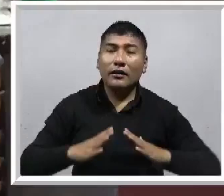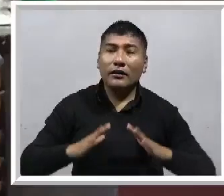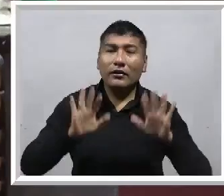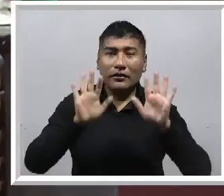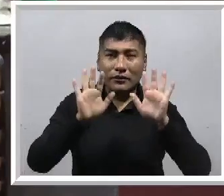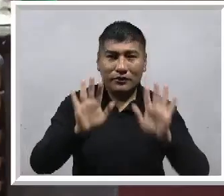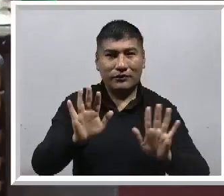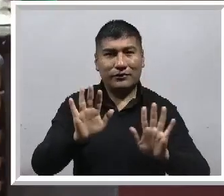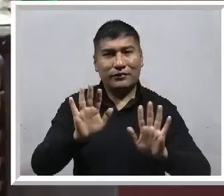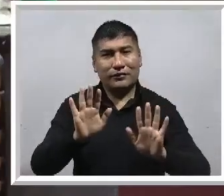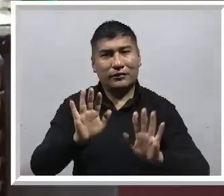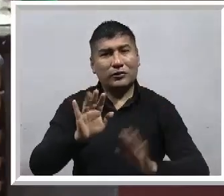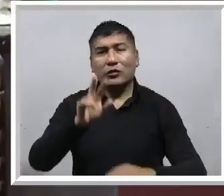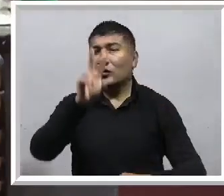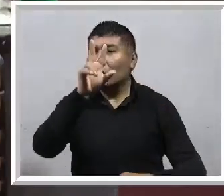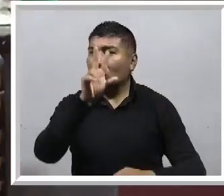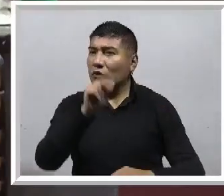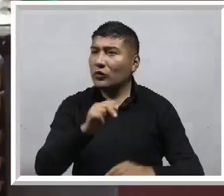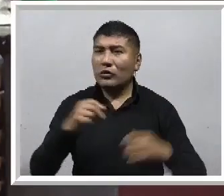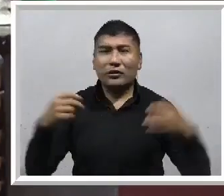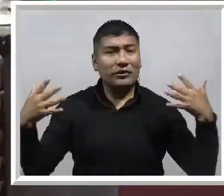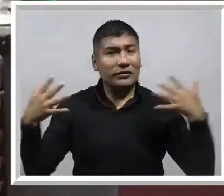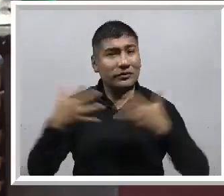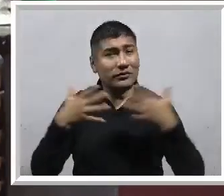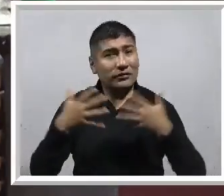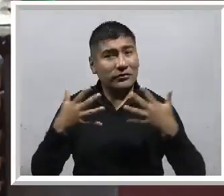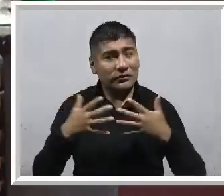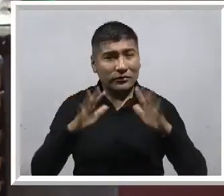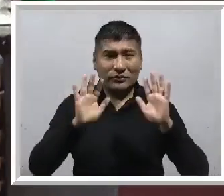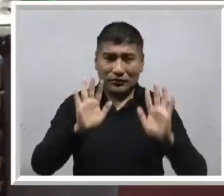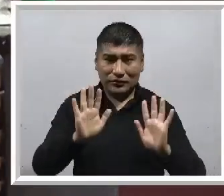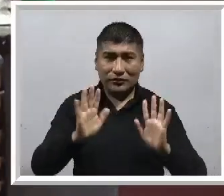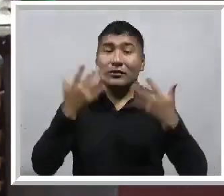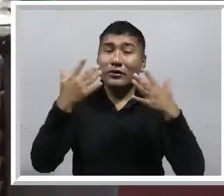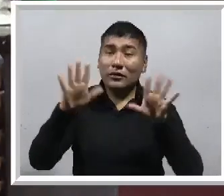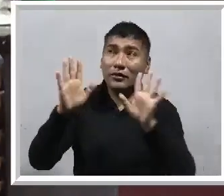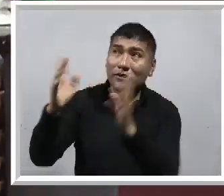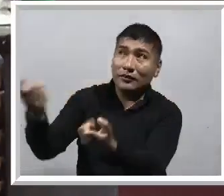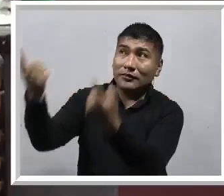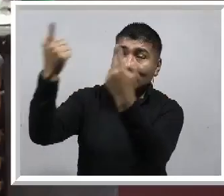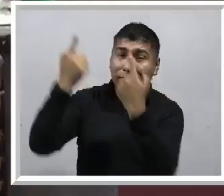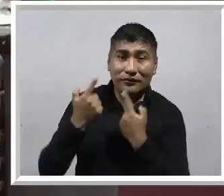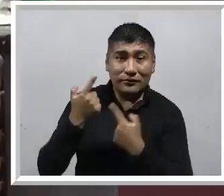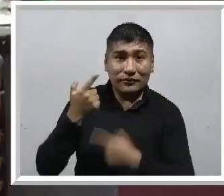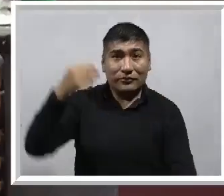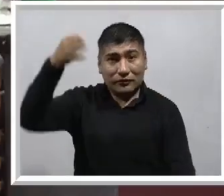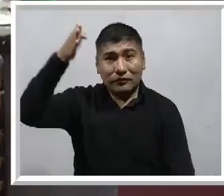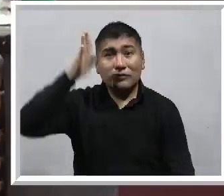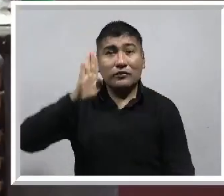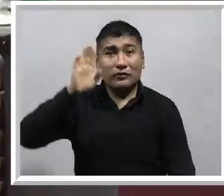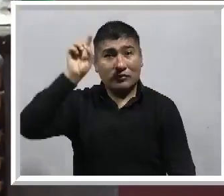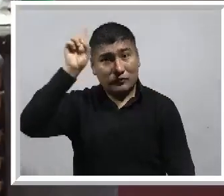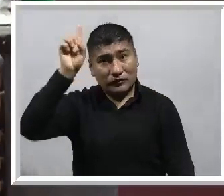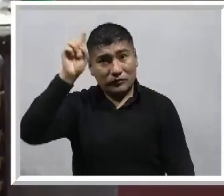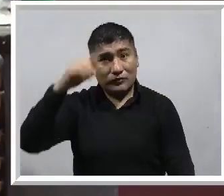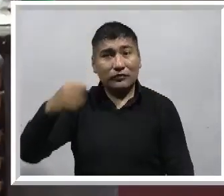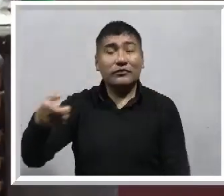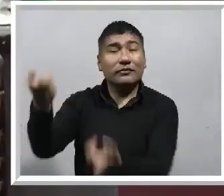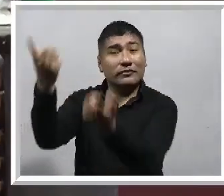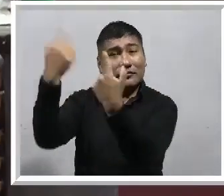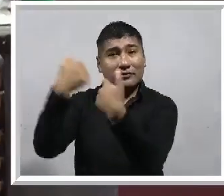calma no tengan miedo porque ya viene su Dios viene a